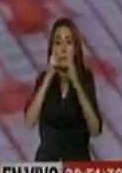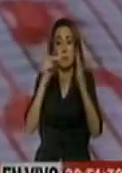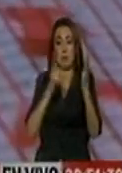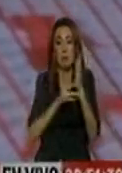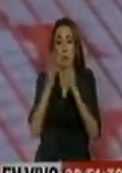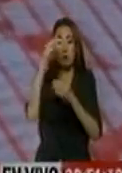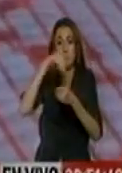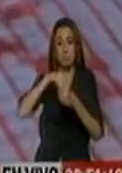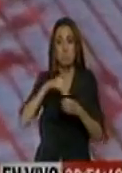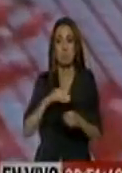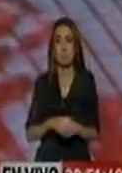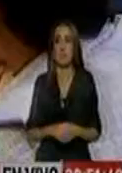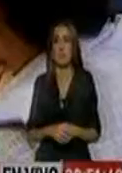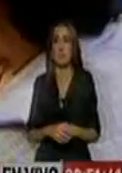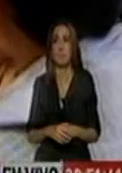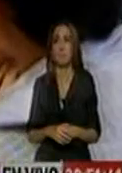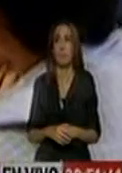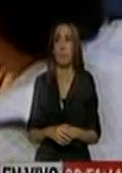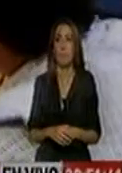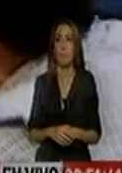internado rotativo.